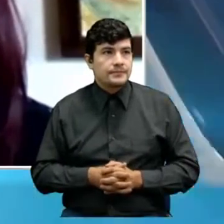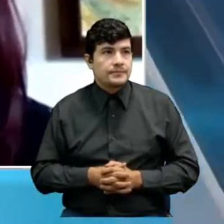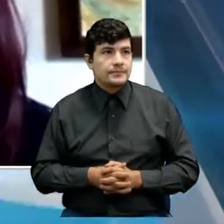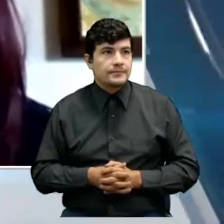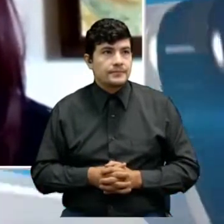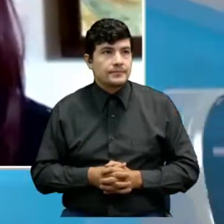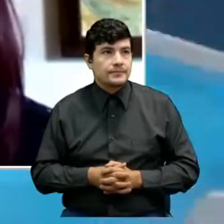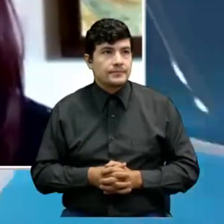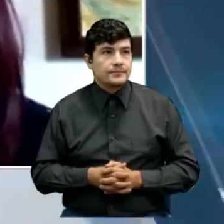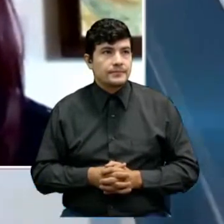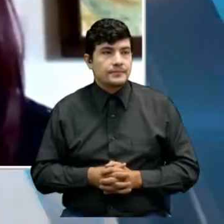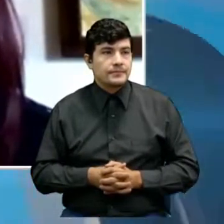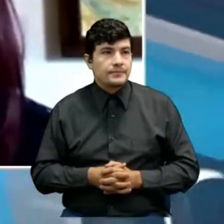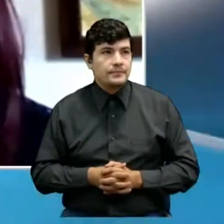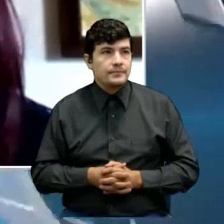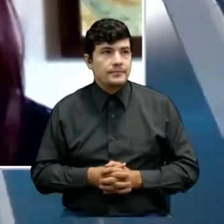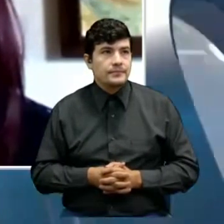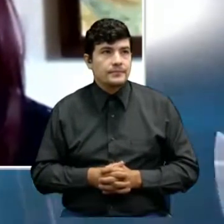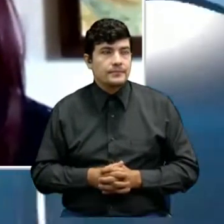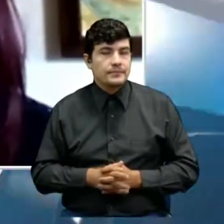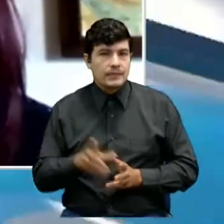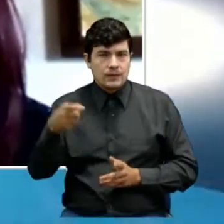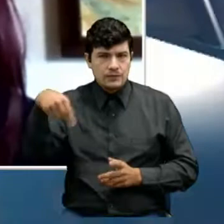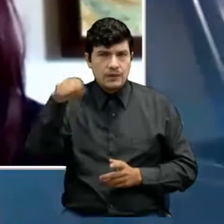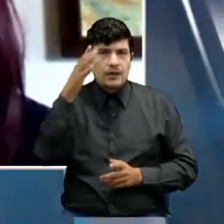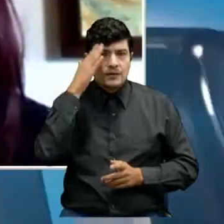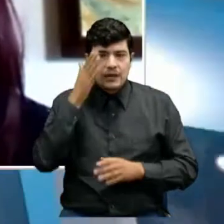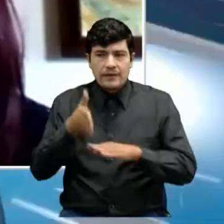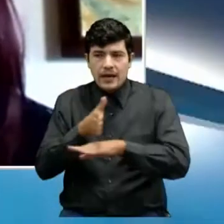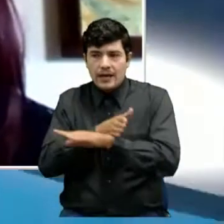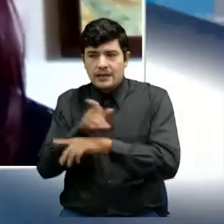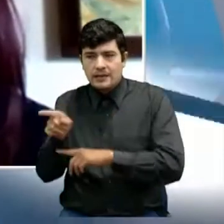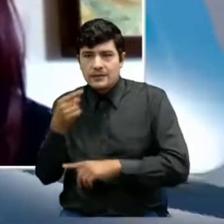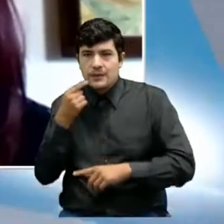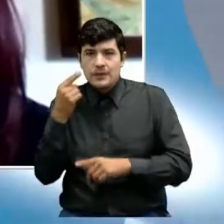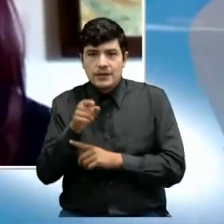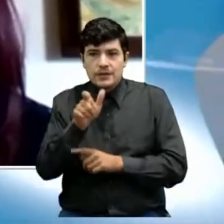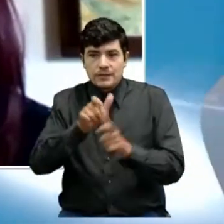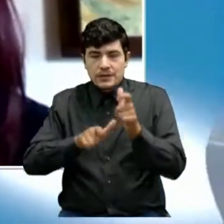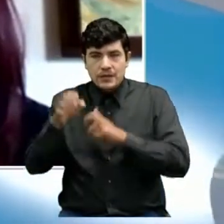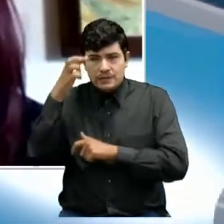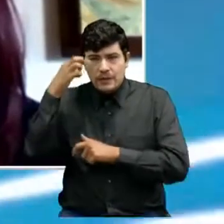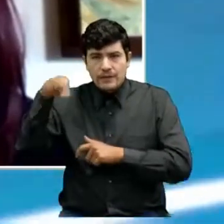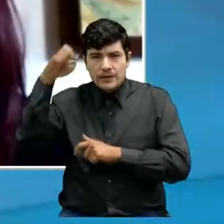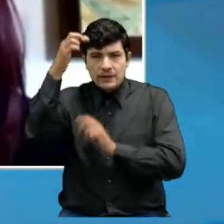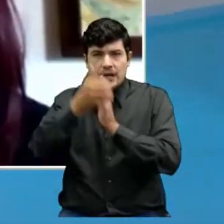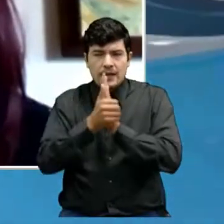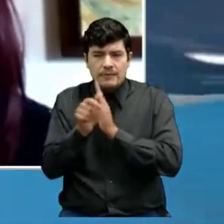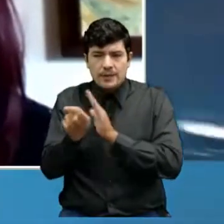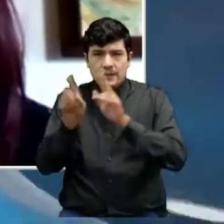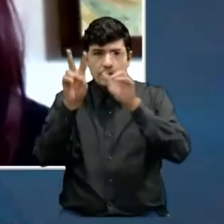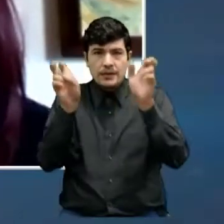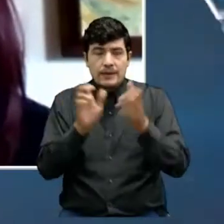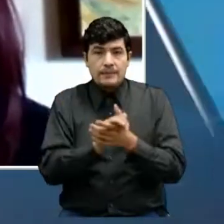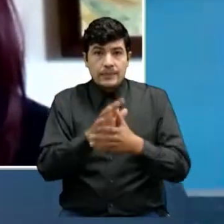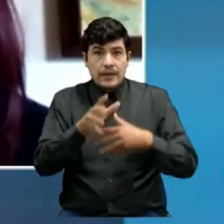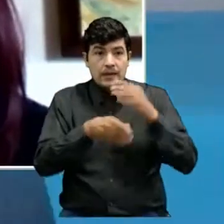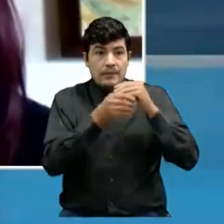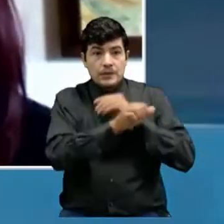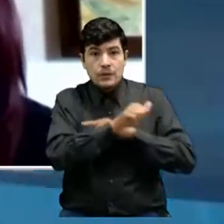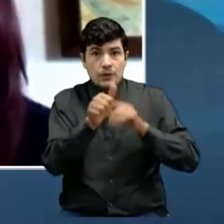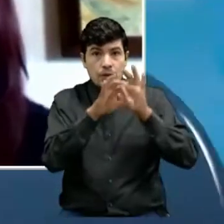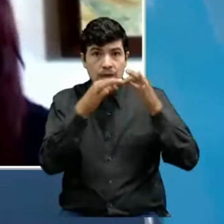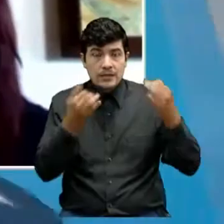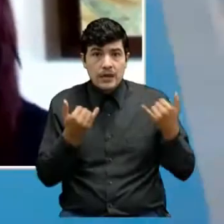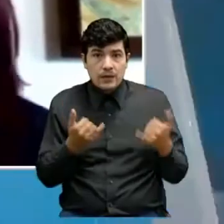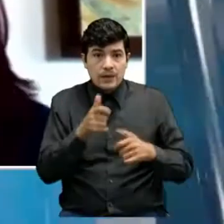doña Marta. Bueno, ya lo sabe, se lo acaban de decir nuestras profesionales expertas en el tema. Tenemos otro mensaje de